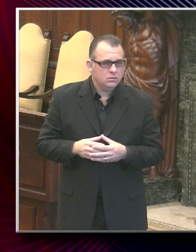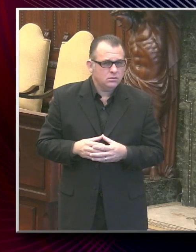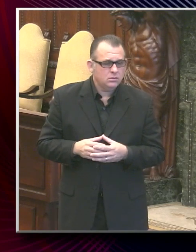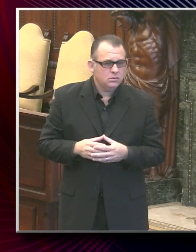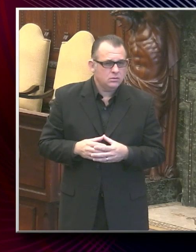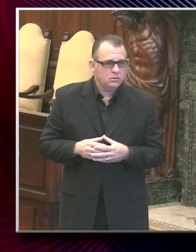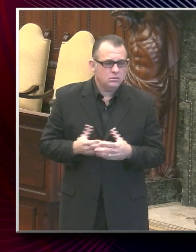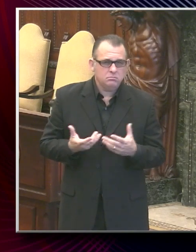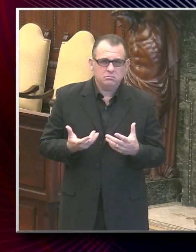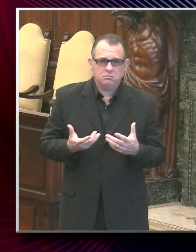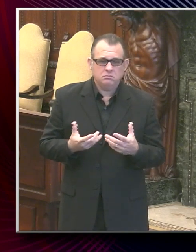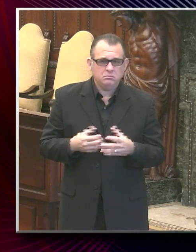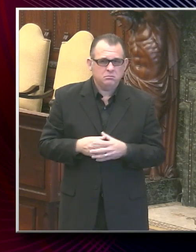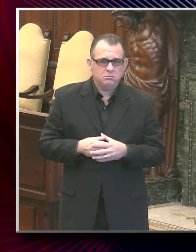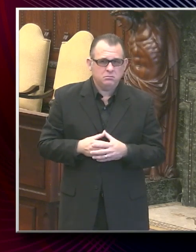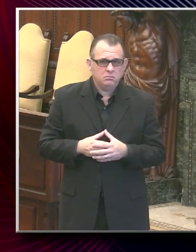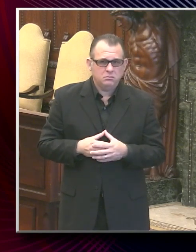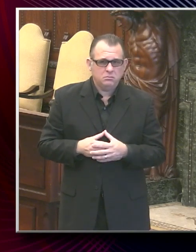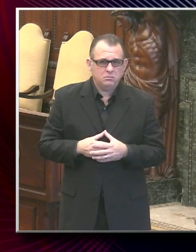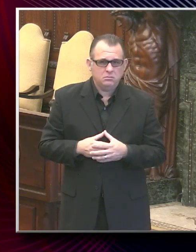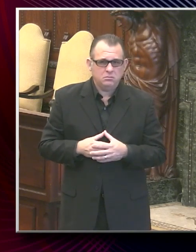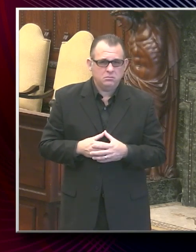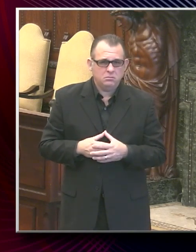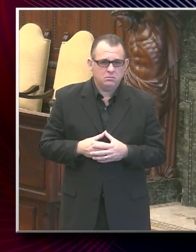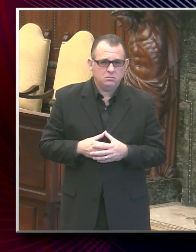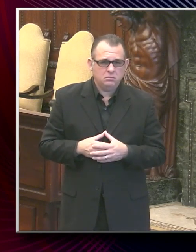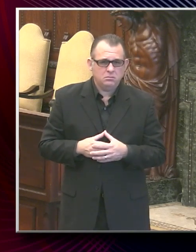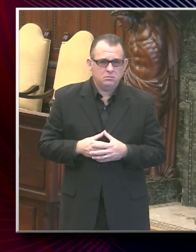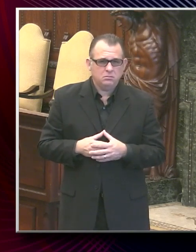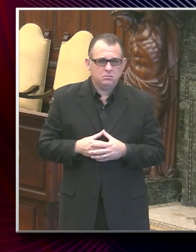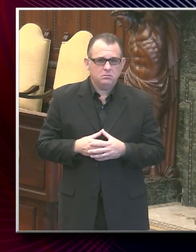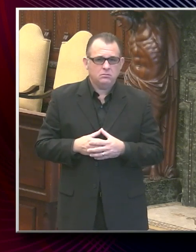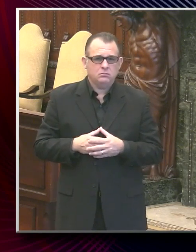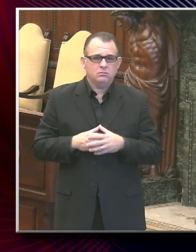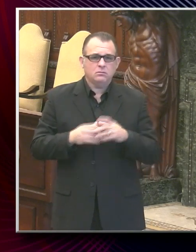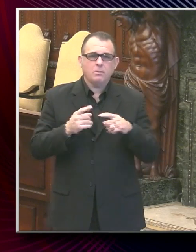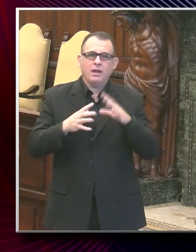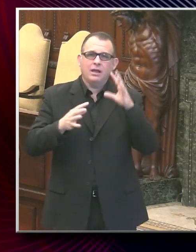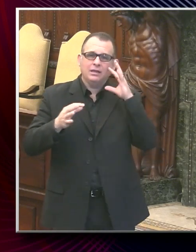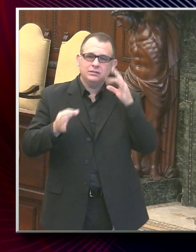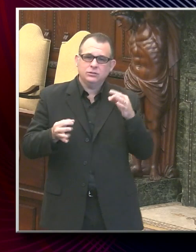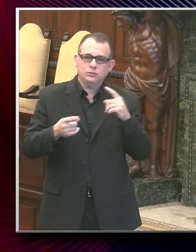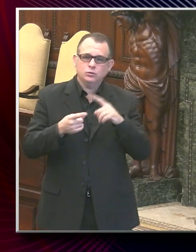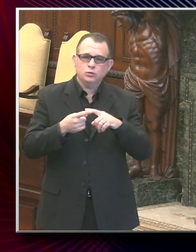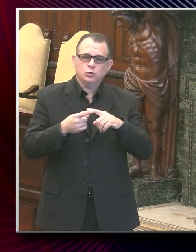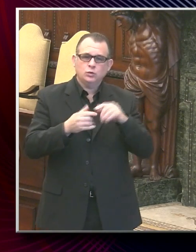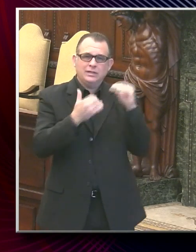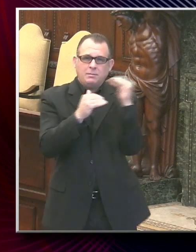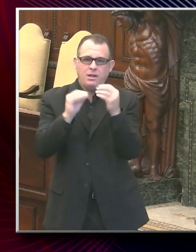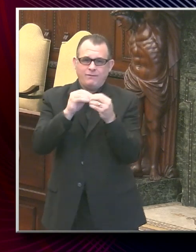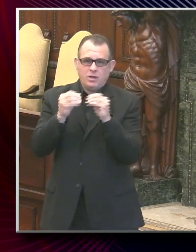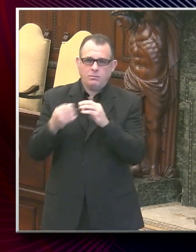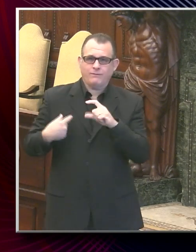areas where I'm protected. How involved were you in the making of this decision? No, it does